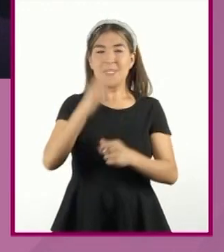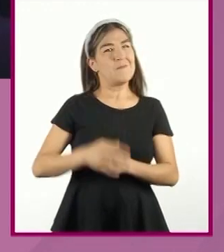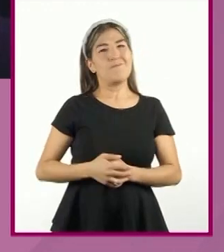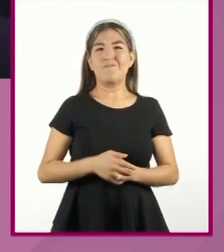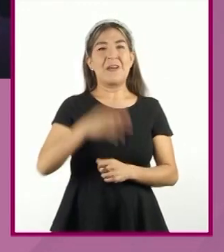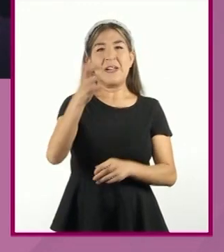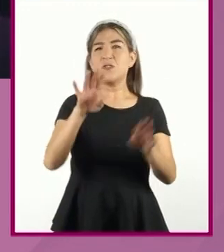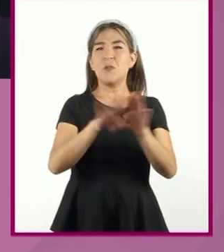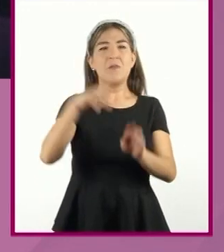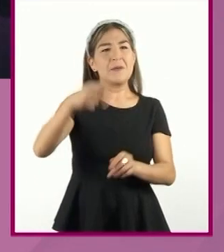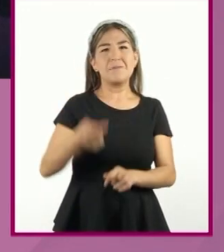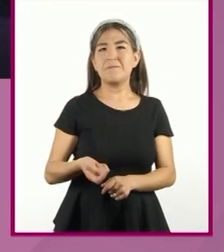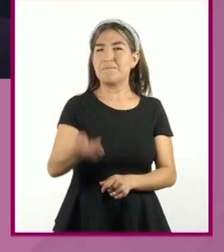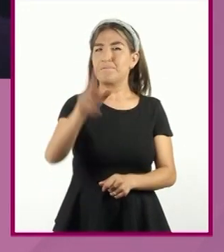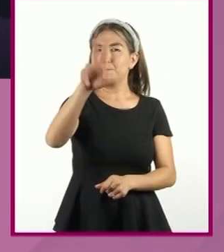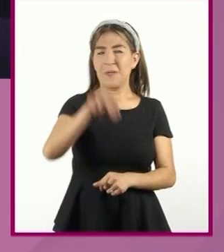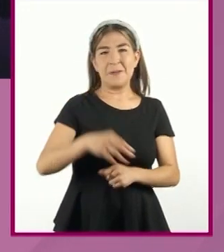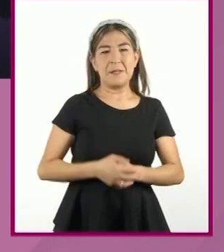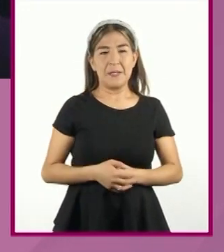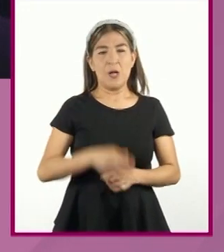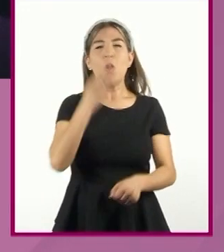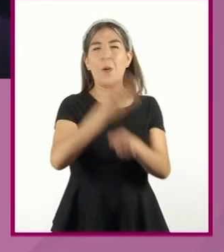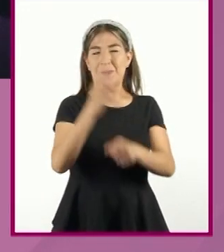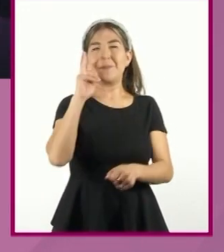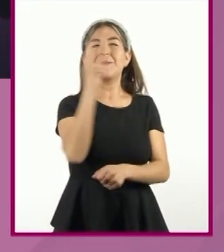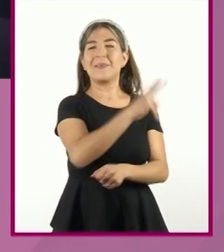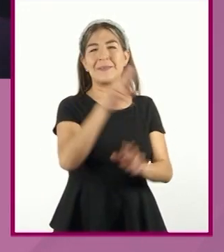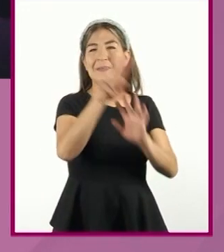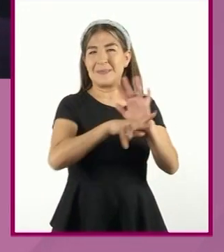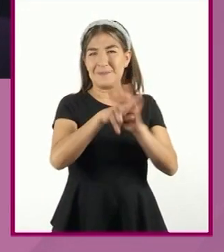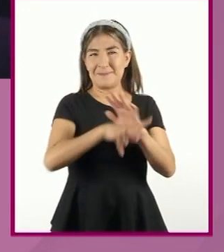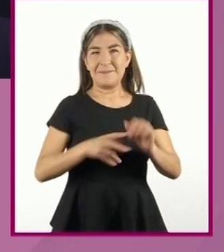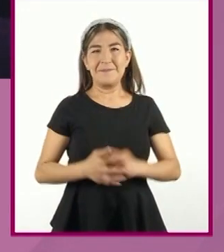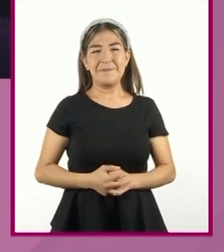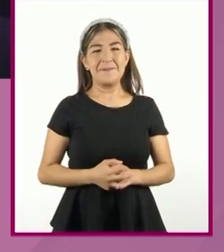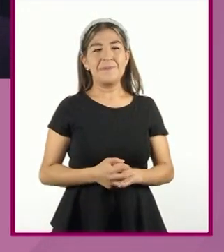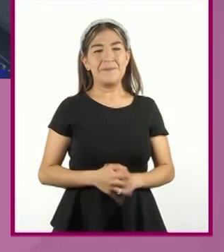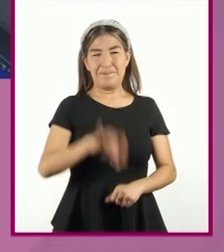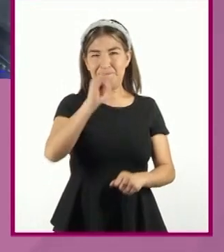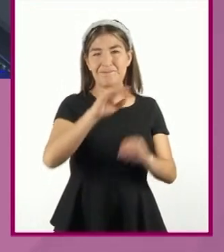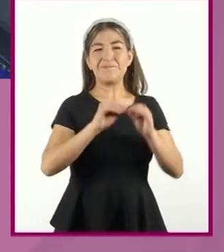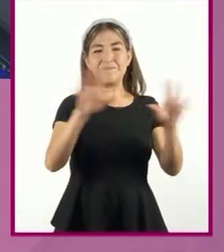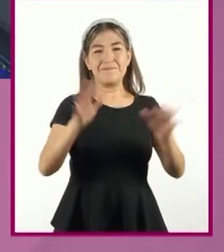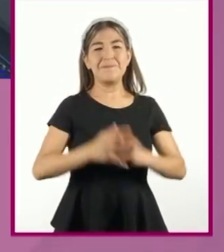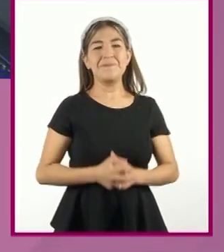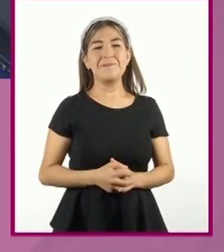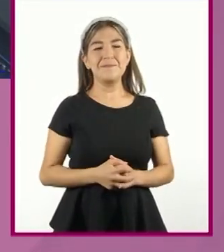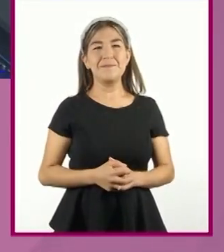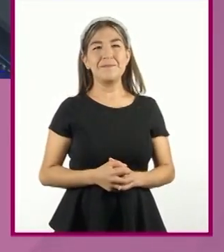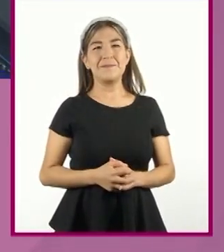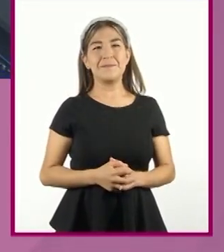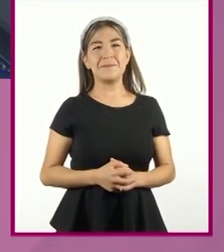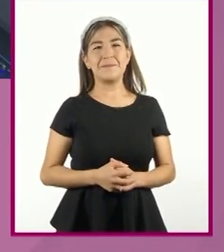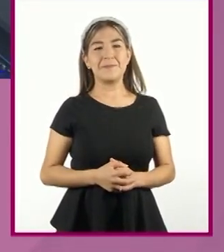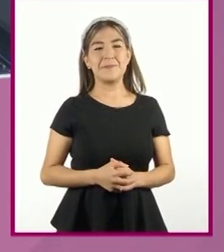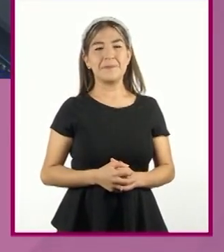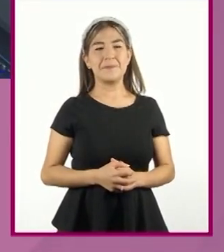ser nombrados así. ¿Te parece si vemos una cápsula sobre esto? Claro.